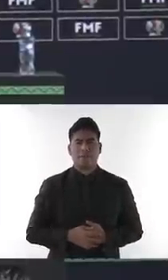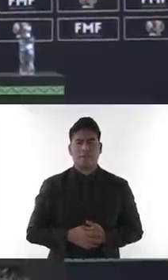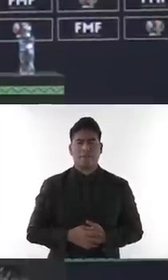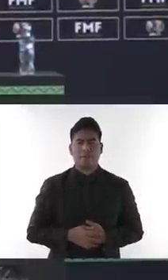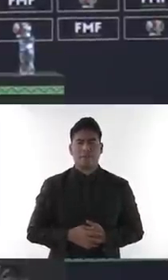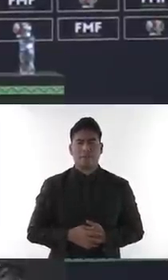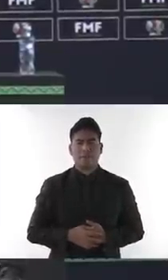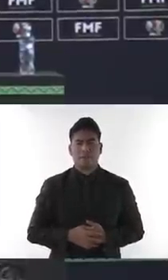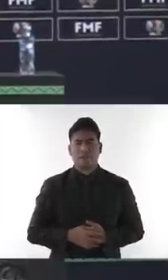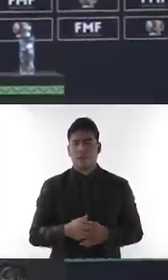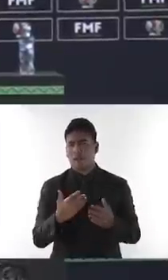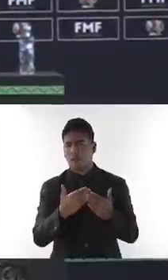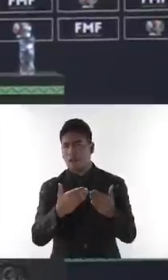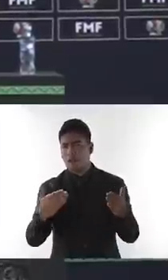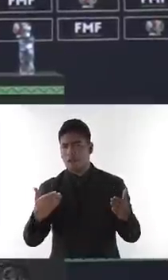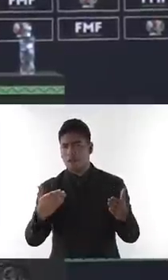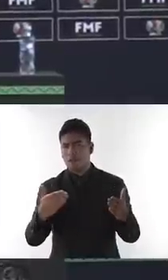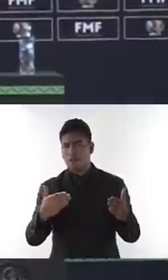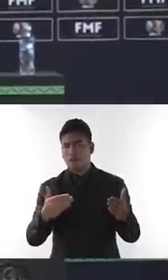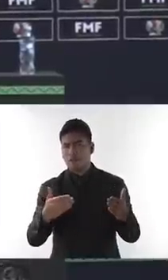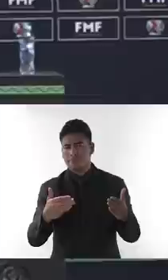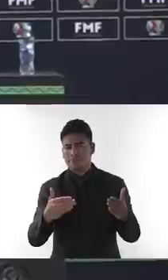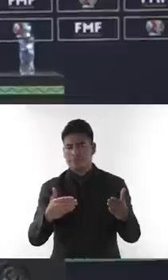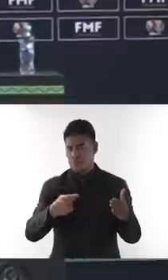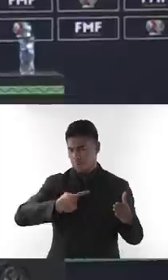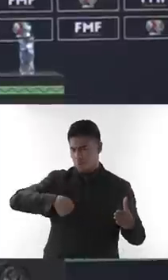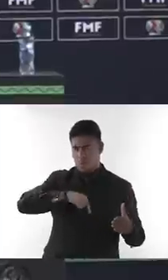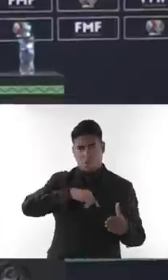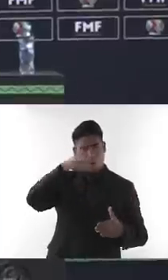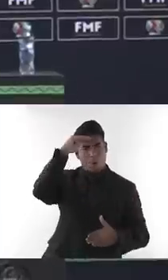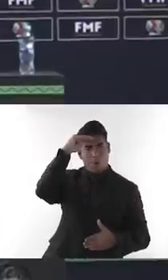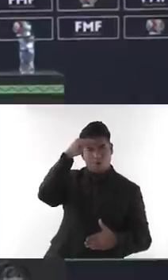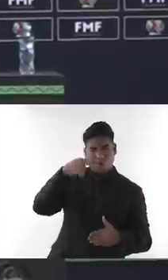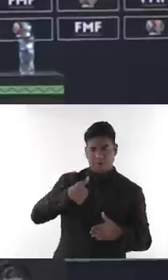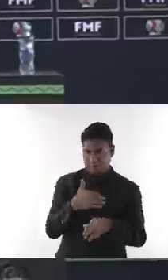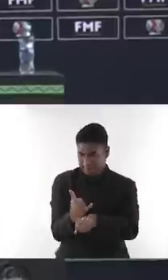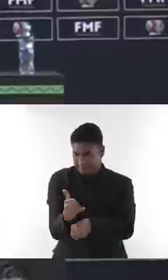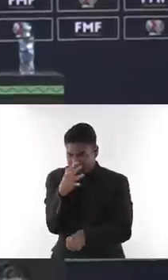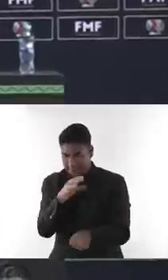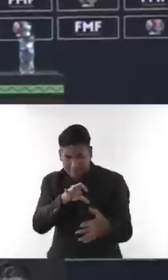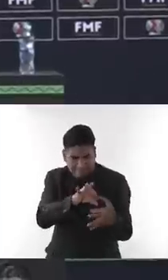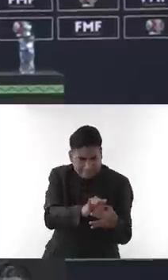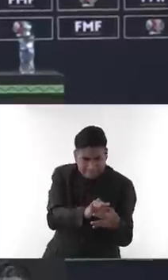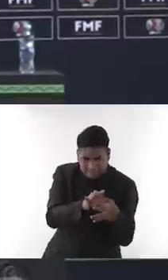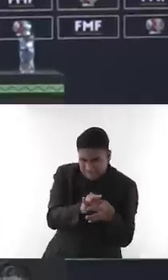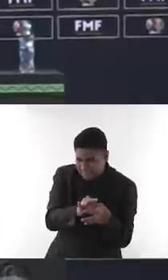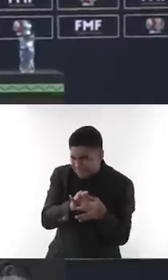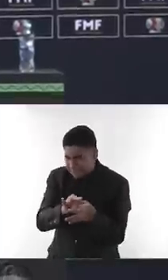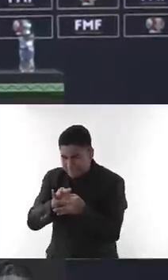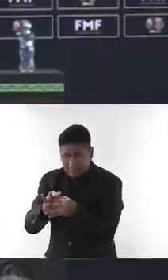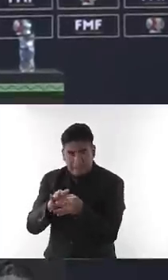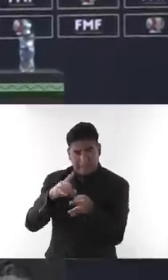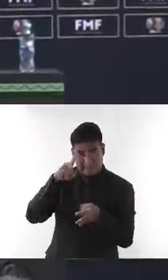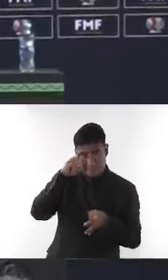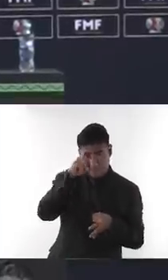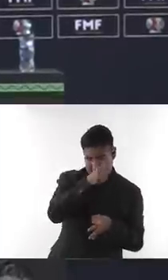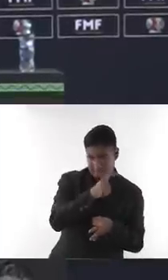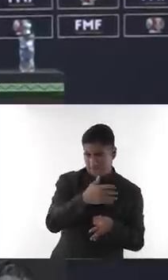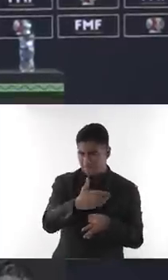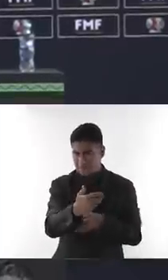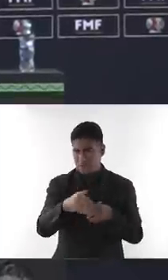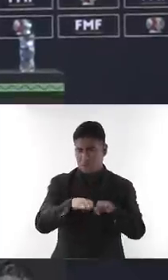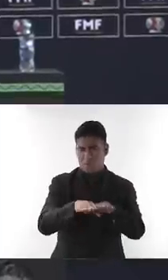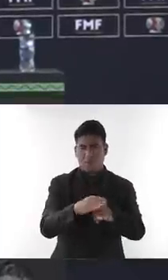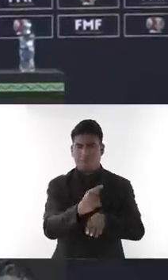Luisa, ¿cuáles van a ser los candados para esta nueva estructura? Y tratar de evitar, evidentemente,